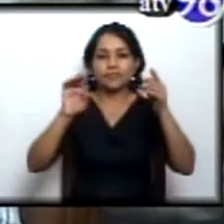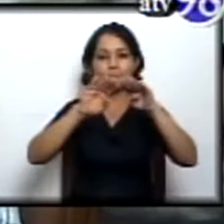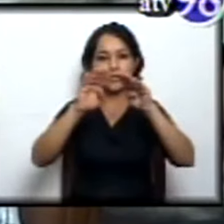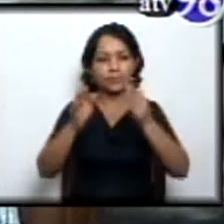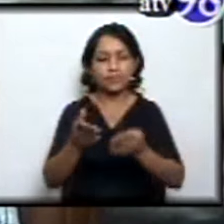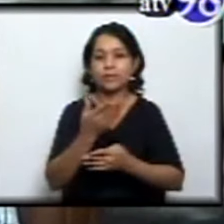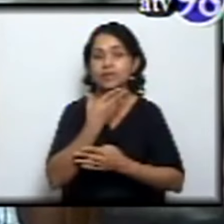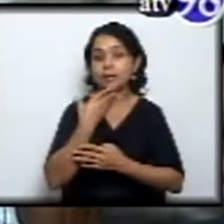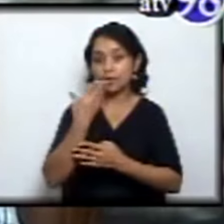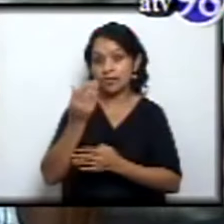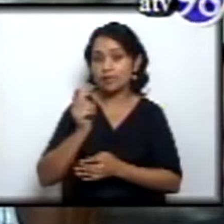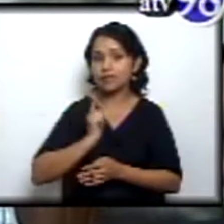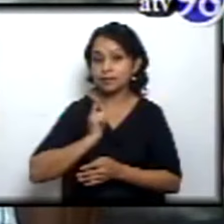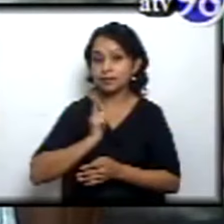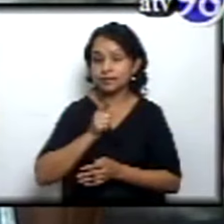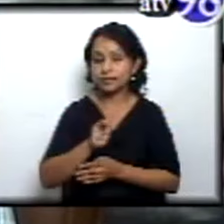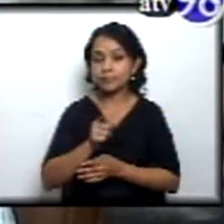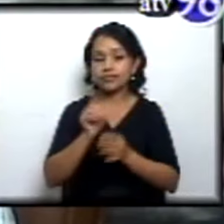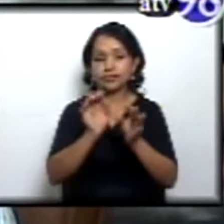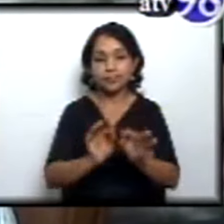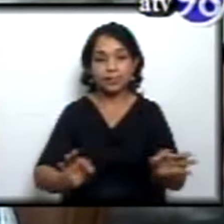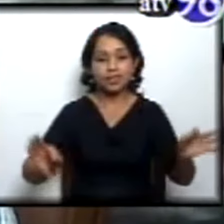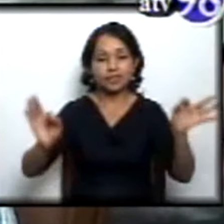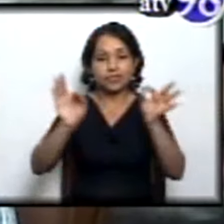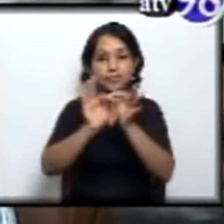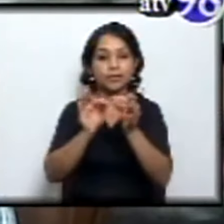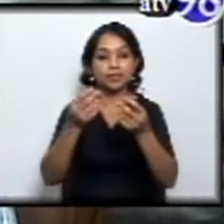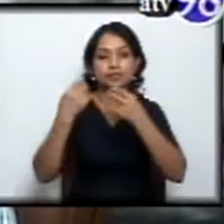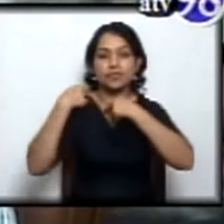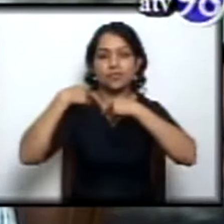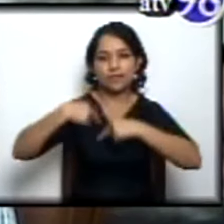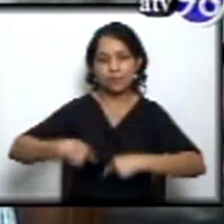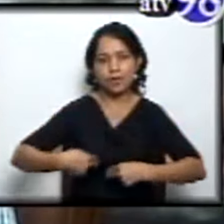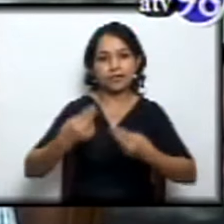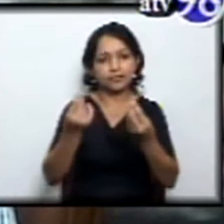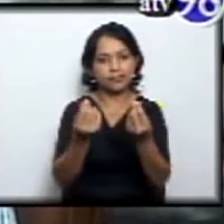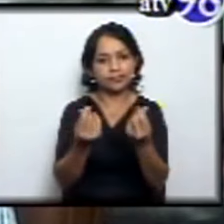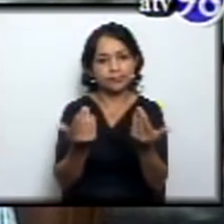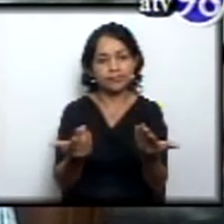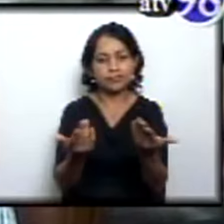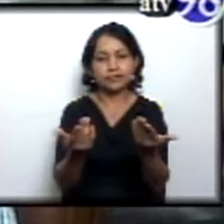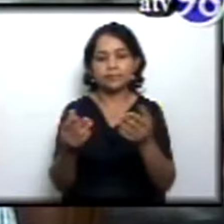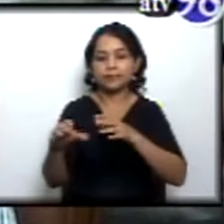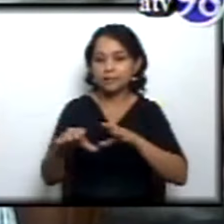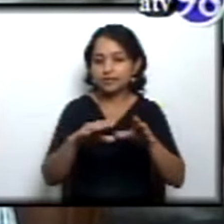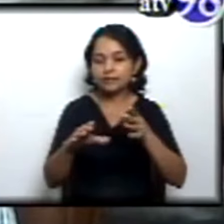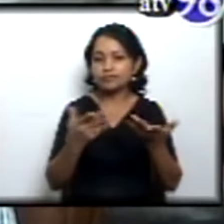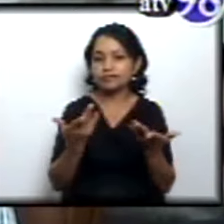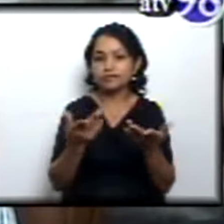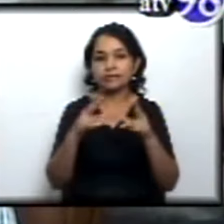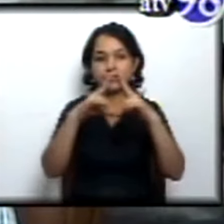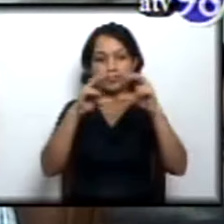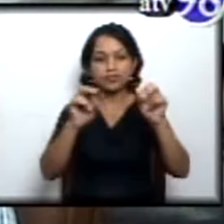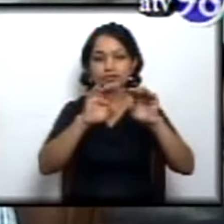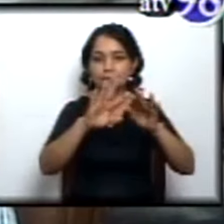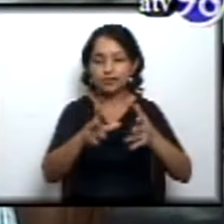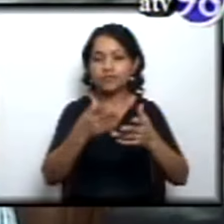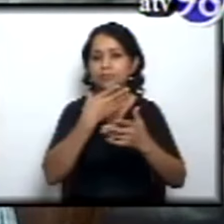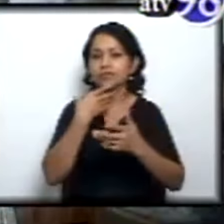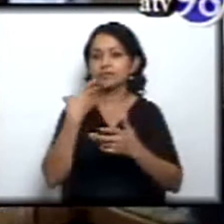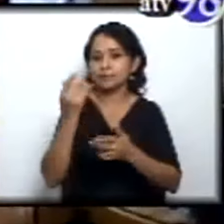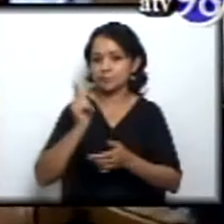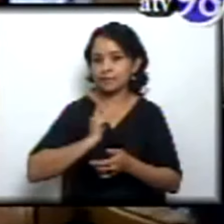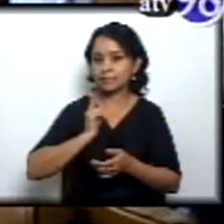mujeres y jóvenes. El principal capital humano, el principal activo que tiene Nicaragua son las mujeres y los